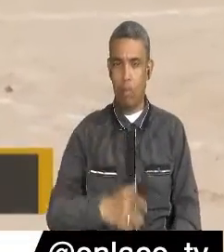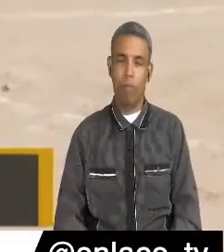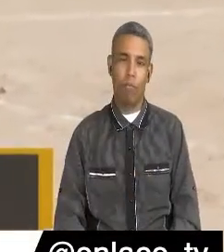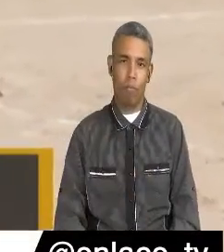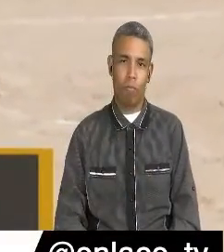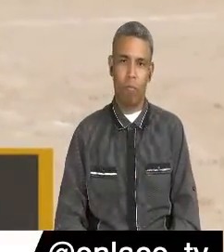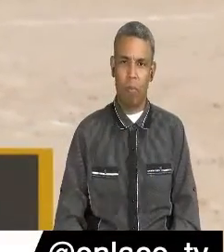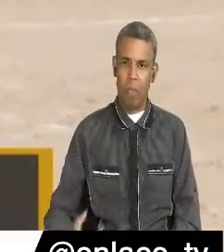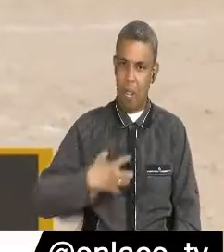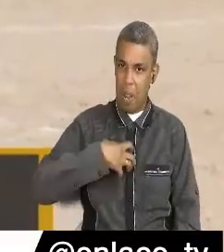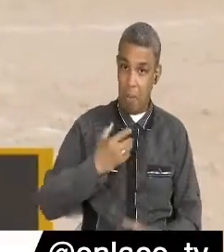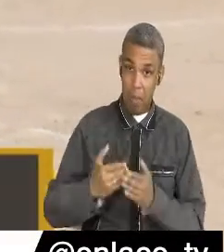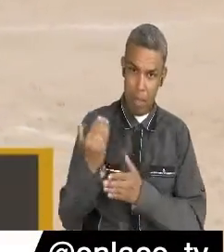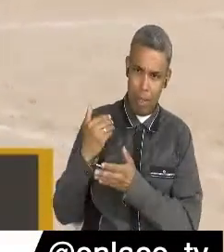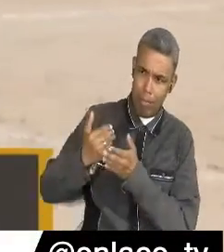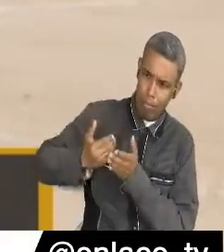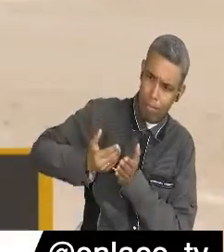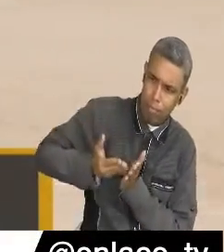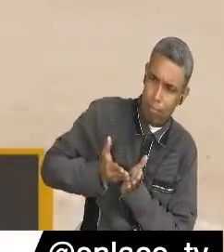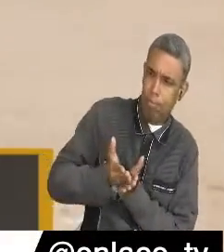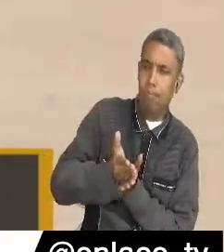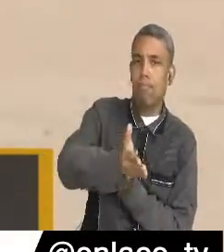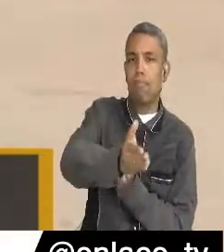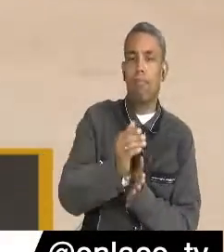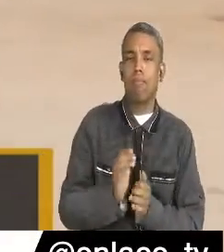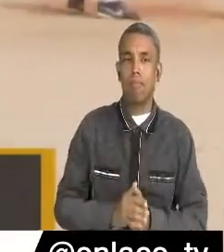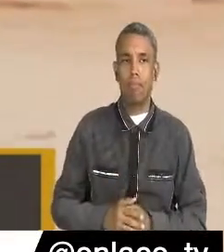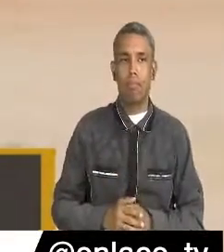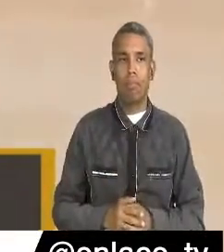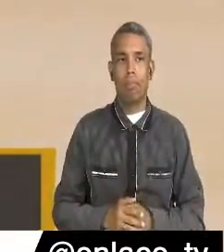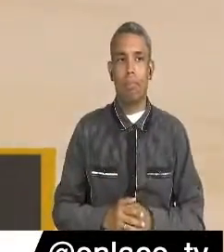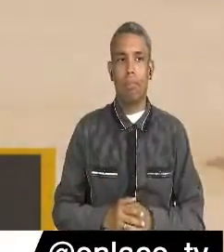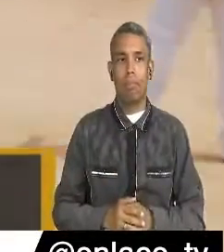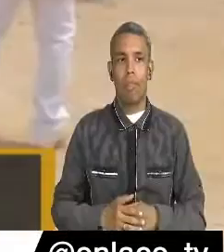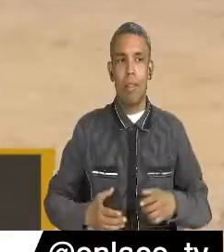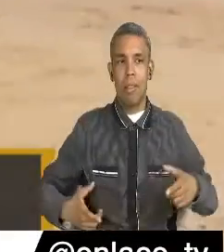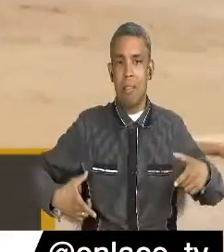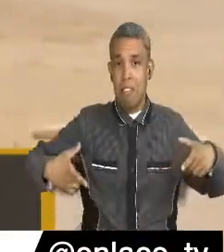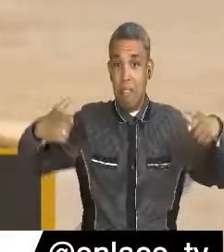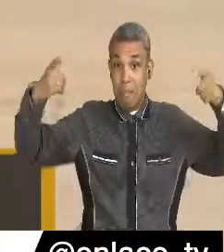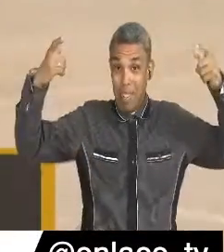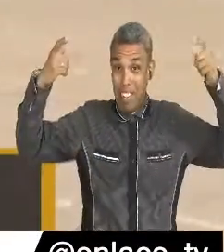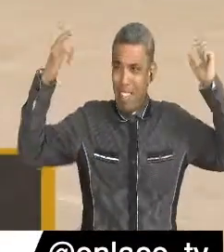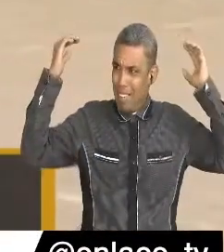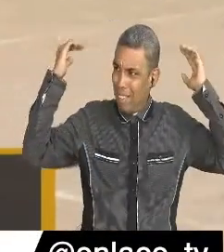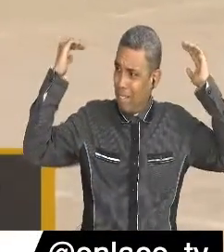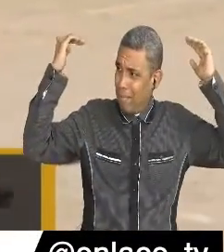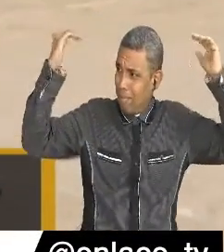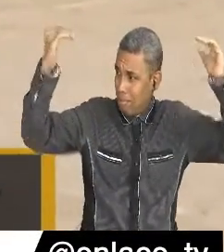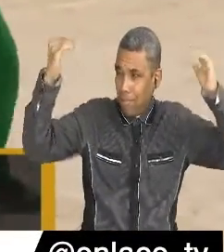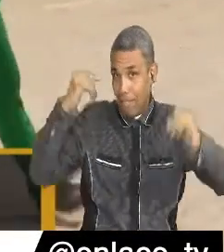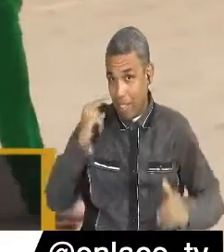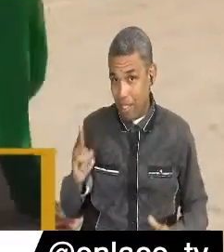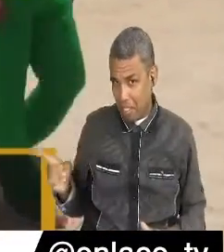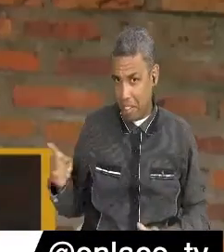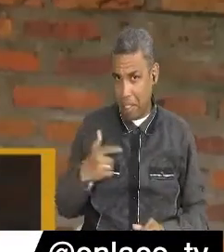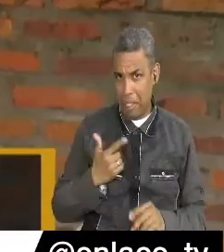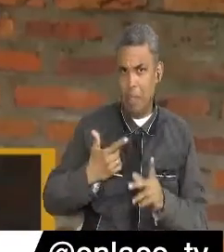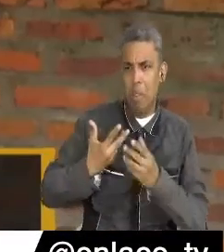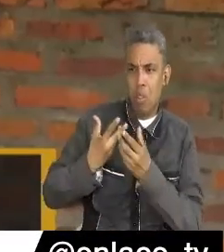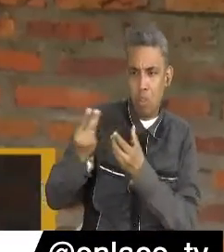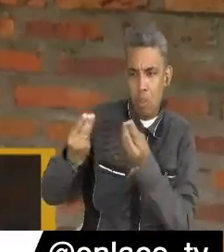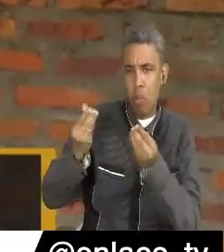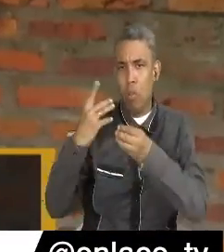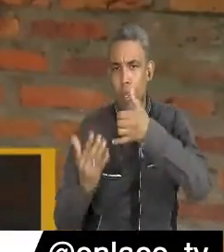Avanza el torneo de softball que se juega en el estadio Daniel Barrios Machuca. En esos encuentros participan delegaciones de otras regiones. Este campeonato